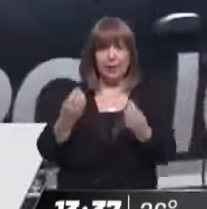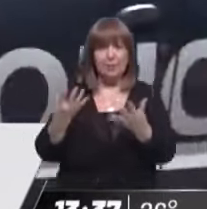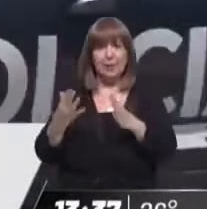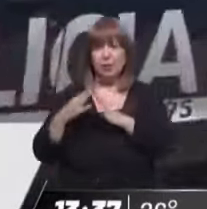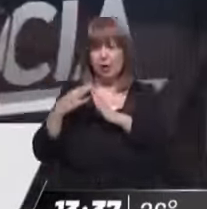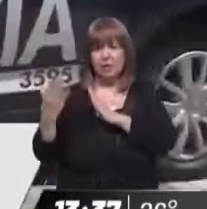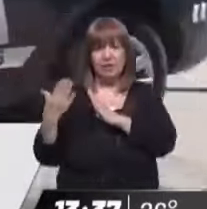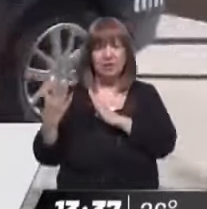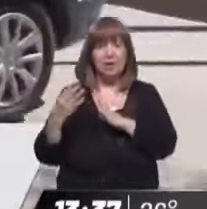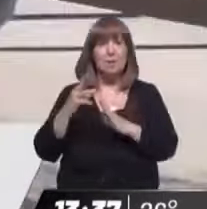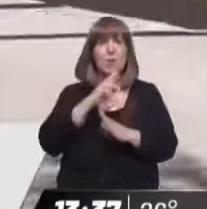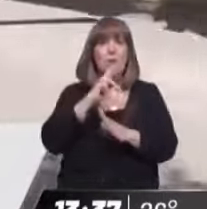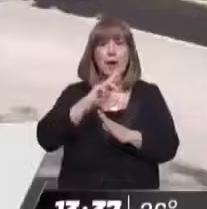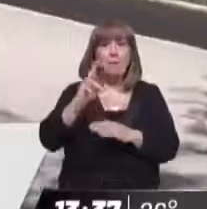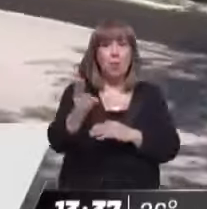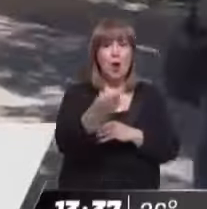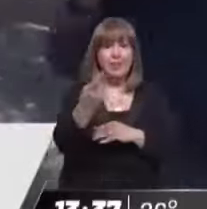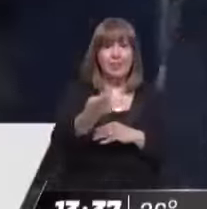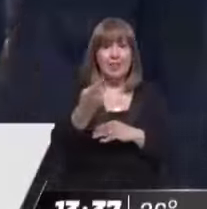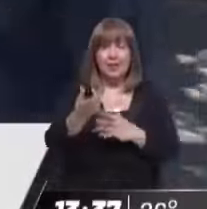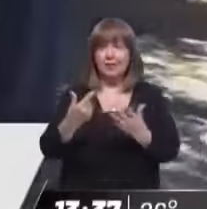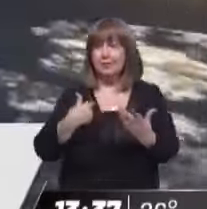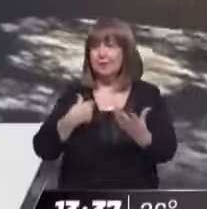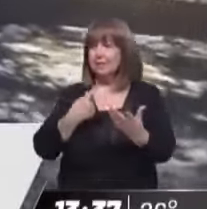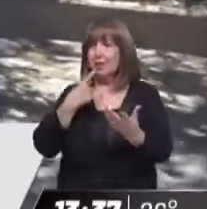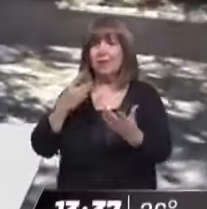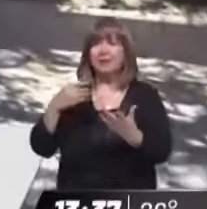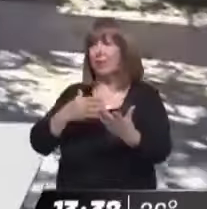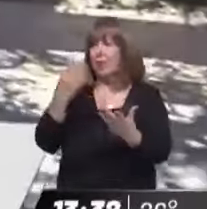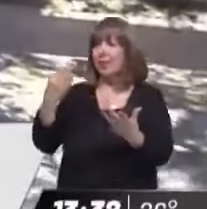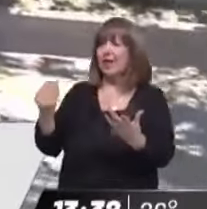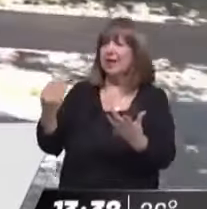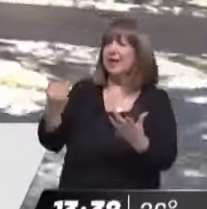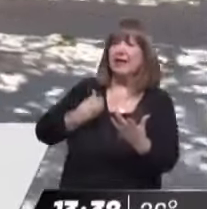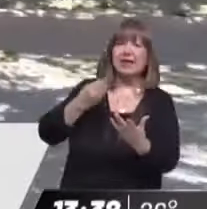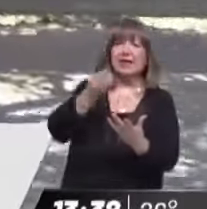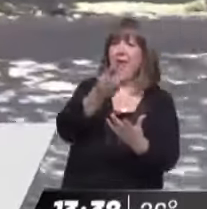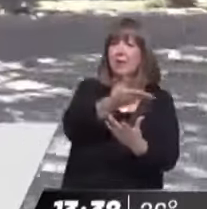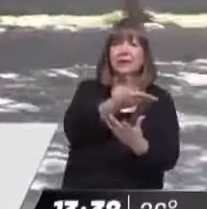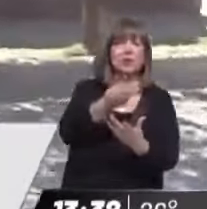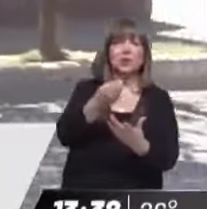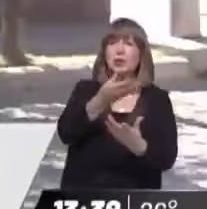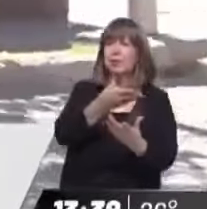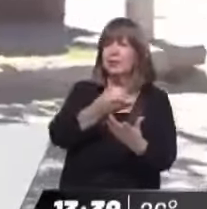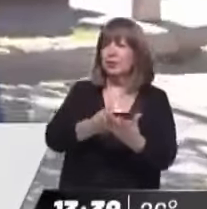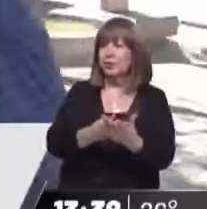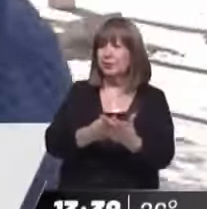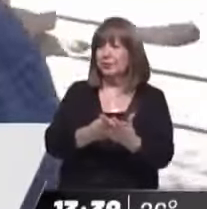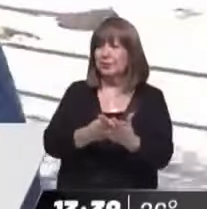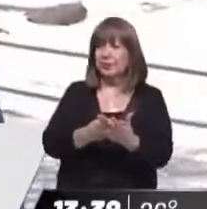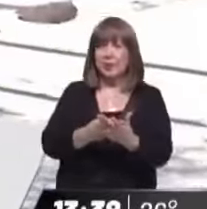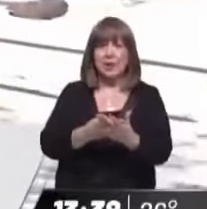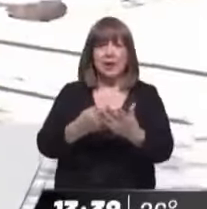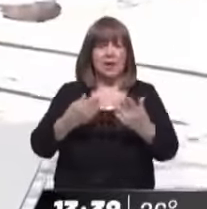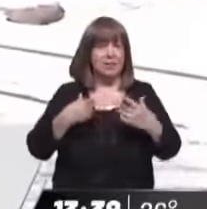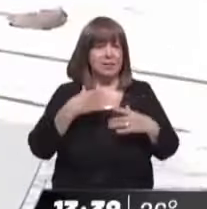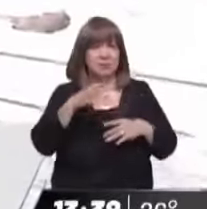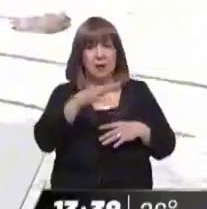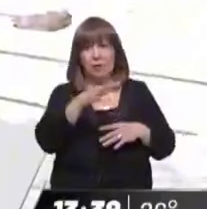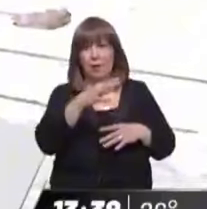está investigando es la muerte de esta mujer. ¿Qué tal? Buen día, señor. Cuénteme, ¿qué se sabe? ¿Qué pasó acá? Nosotros